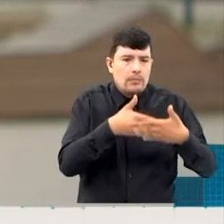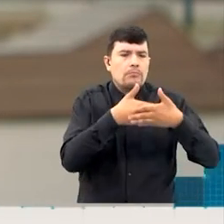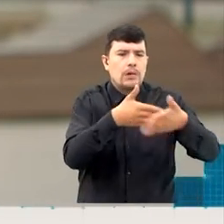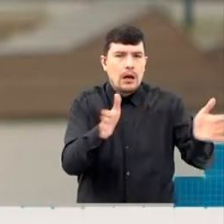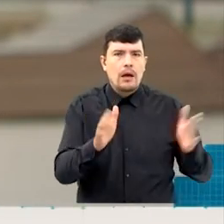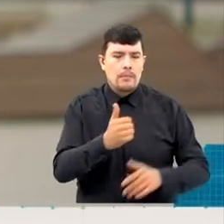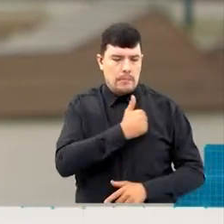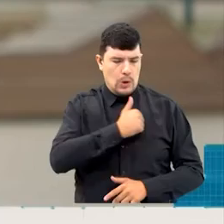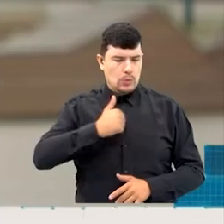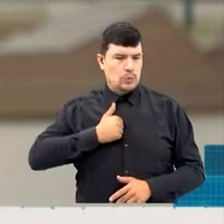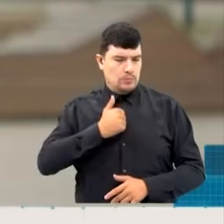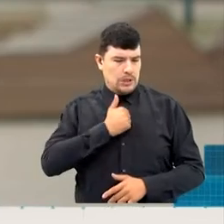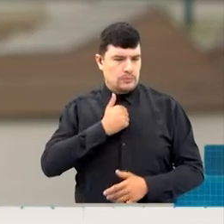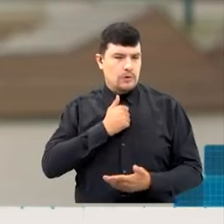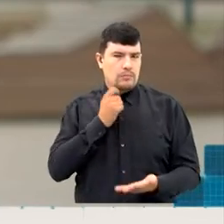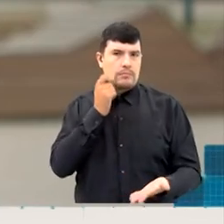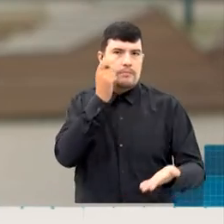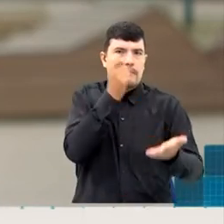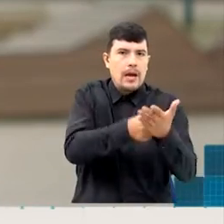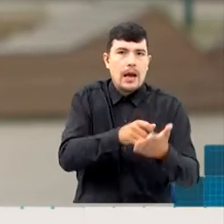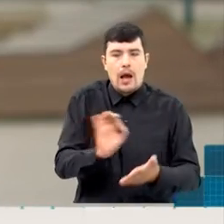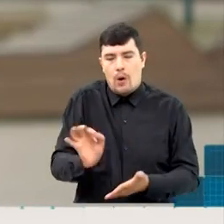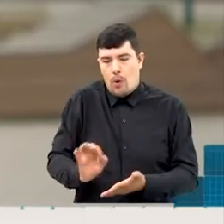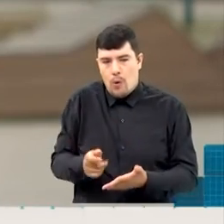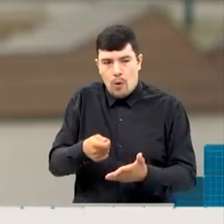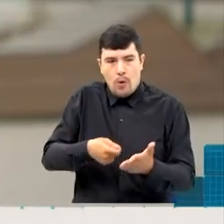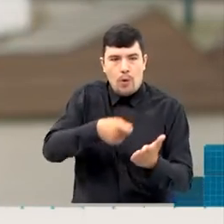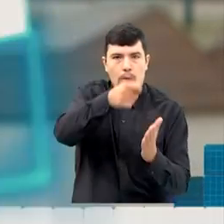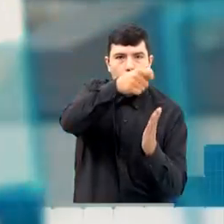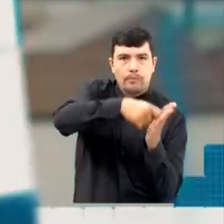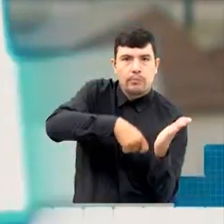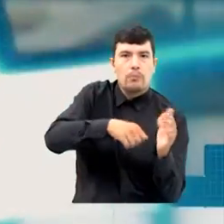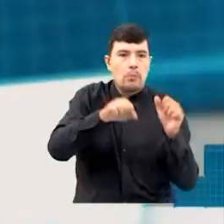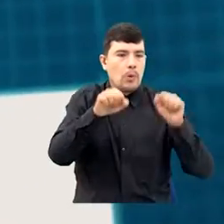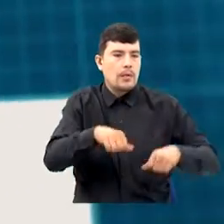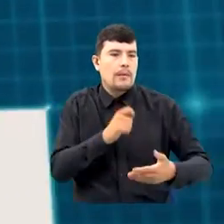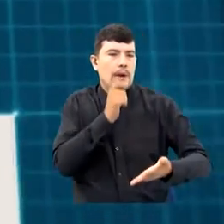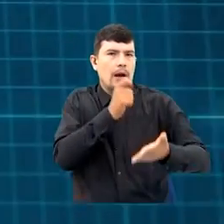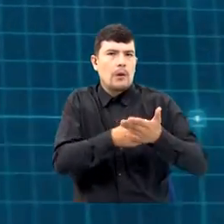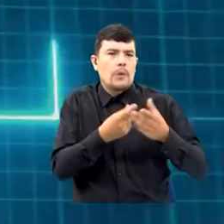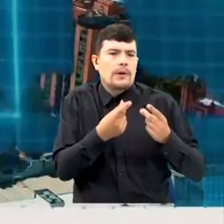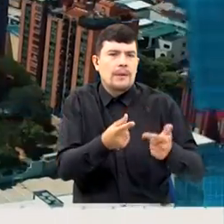autogestión la opción de pago con datáfono de forma rápida y segura.